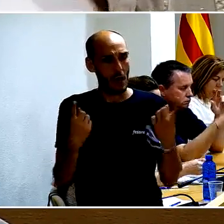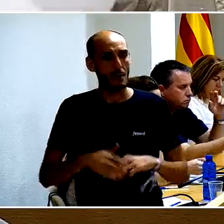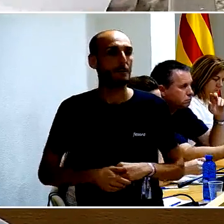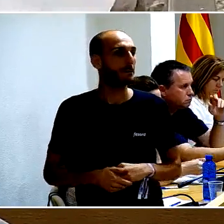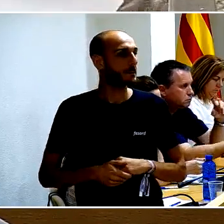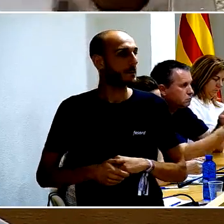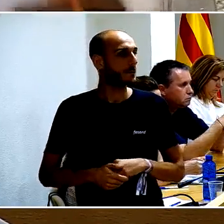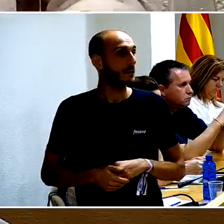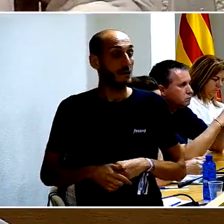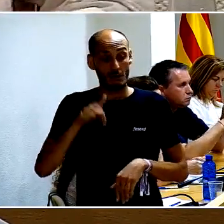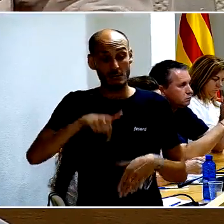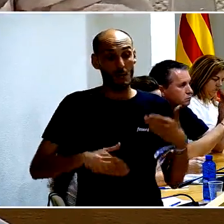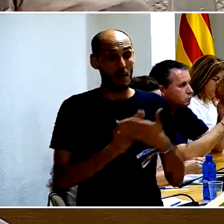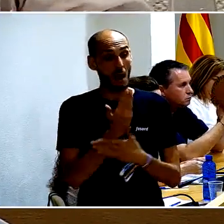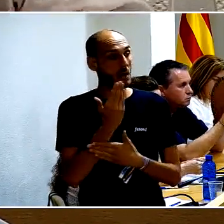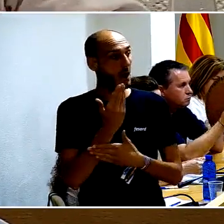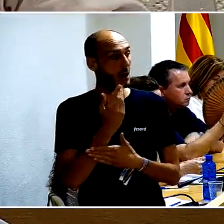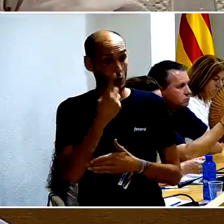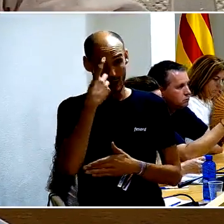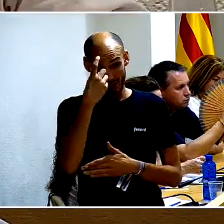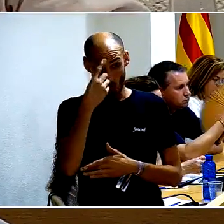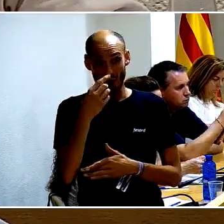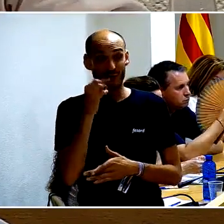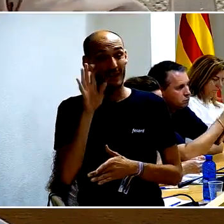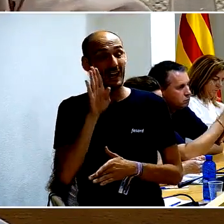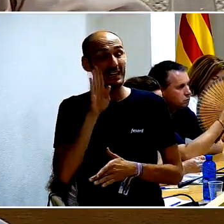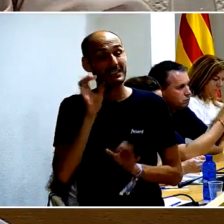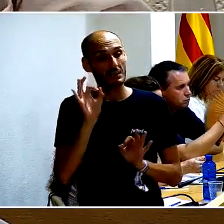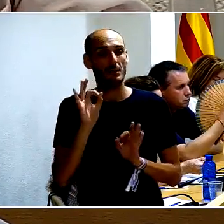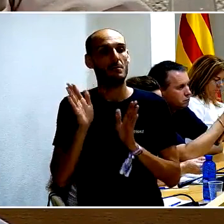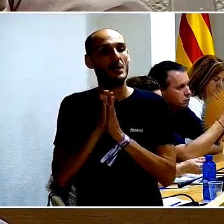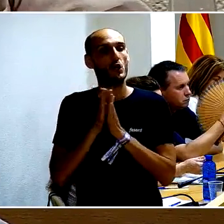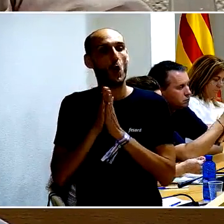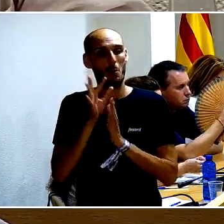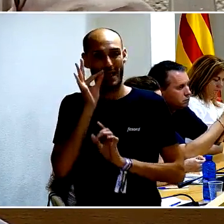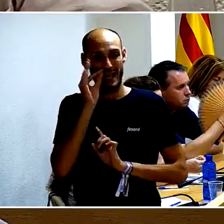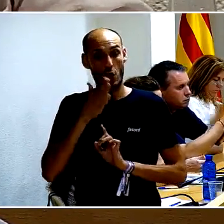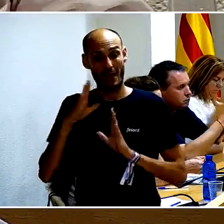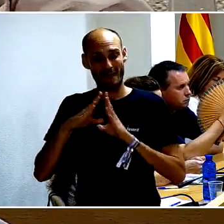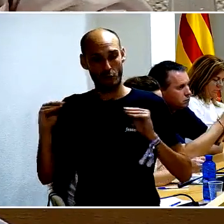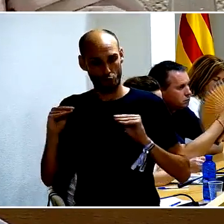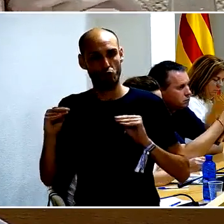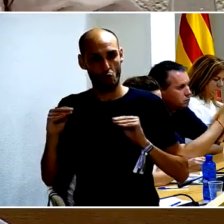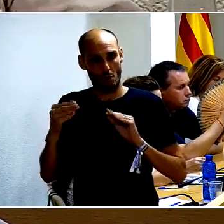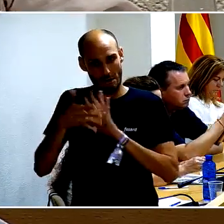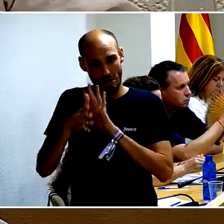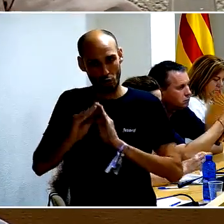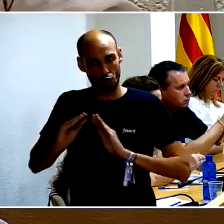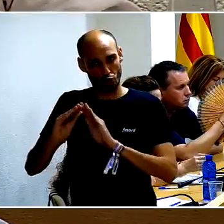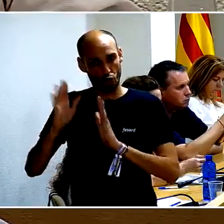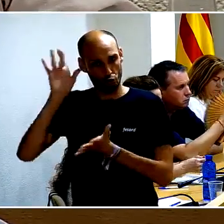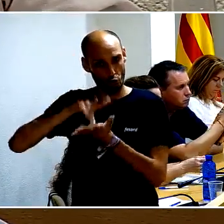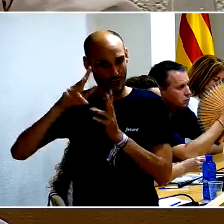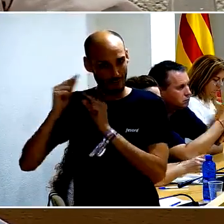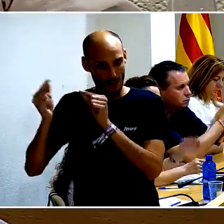les recuerdo que estoy leyendo el argumentario de mi compañero Vall d'Uixó, el día del pleno. Sigo. Esta mañana hemos amanecido